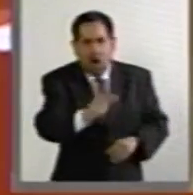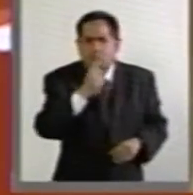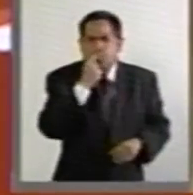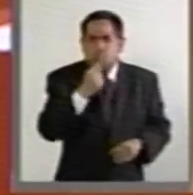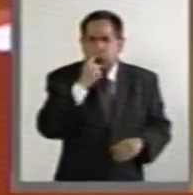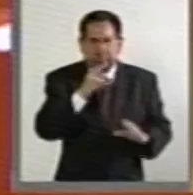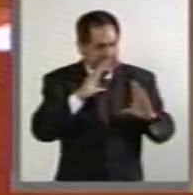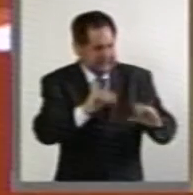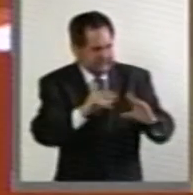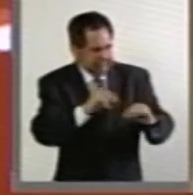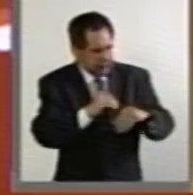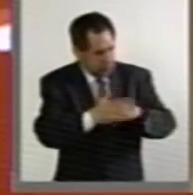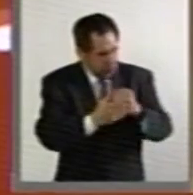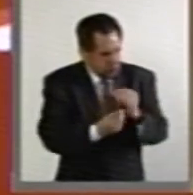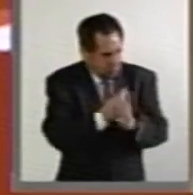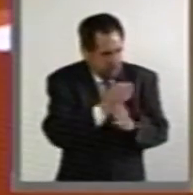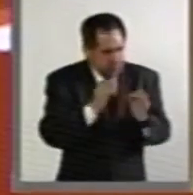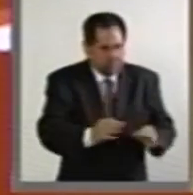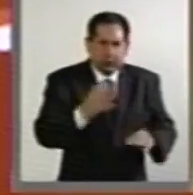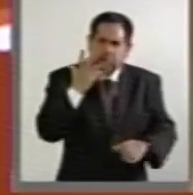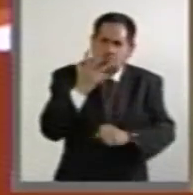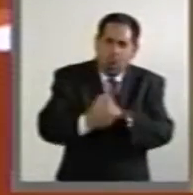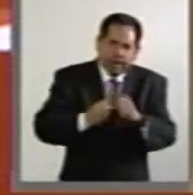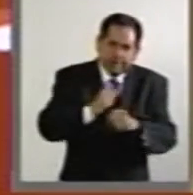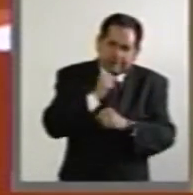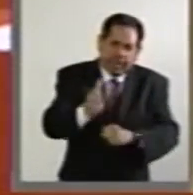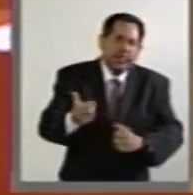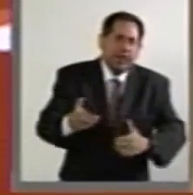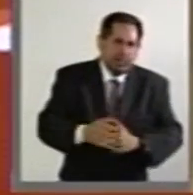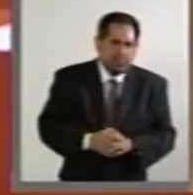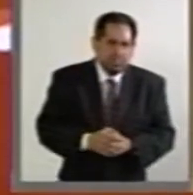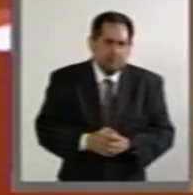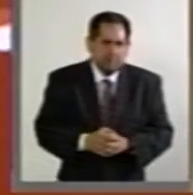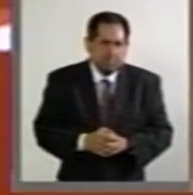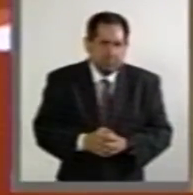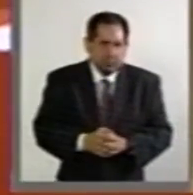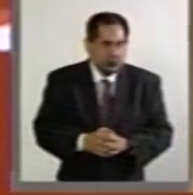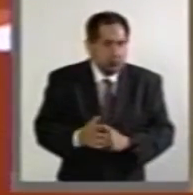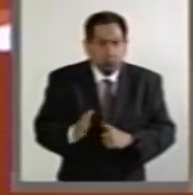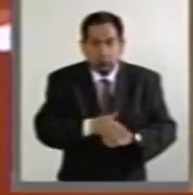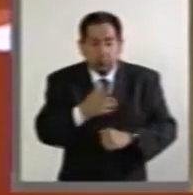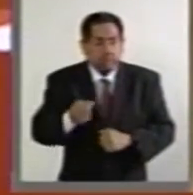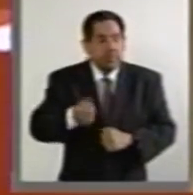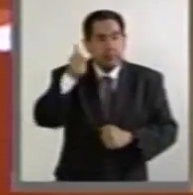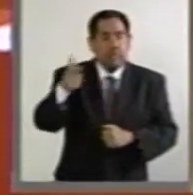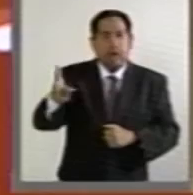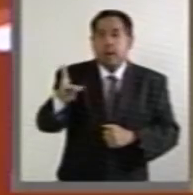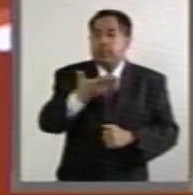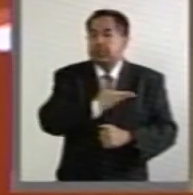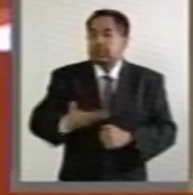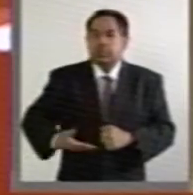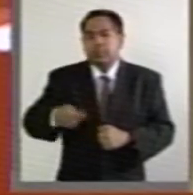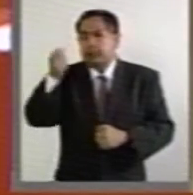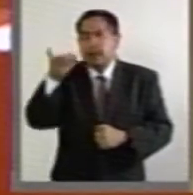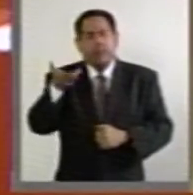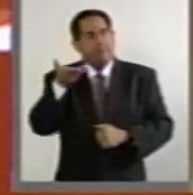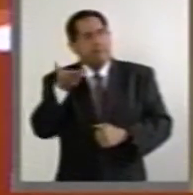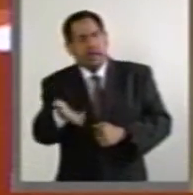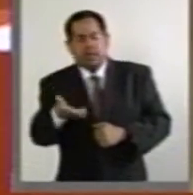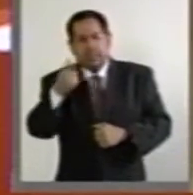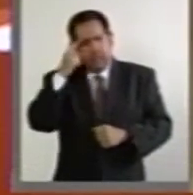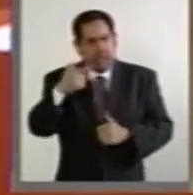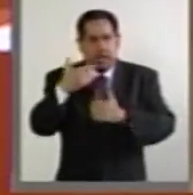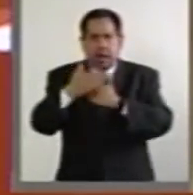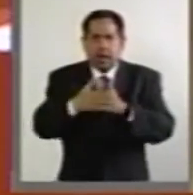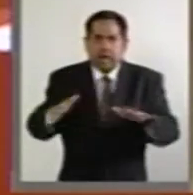casi 5 años. ¿Por qué la primera petición del presidente fue justamente un cambio en